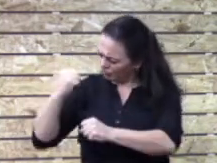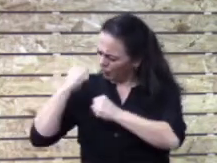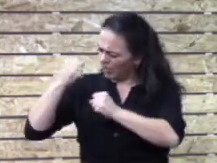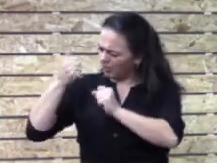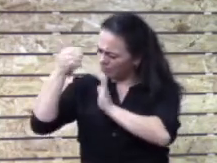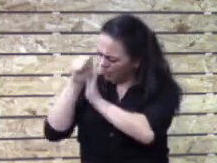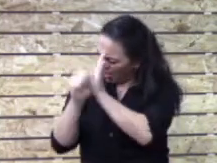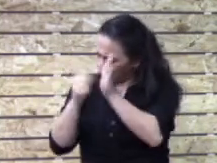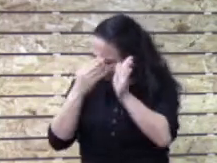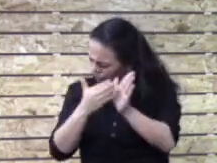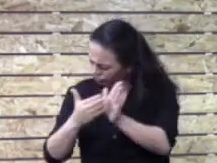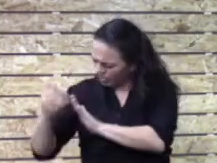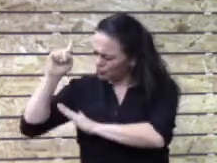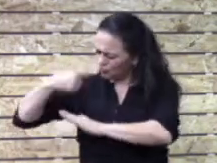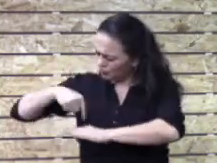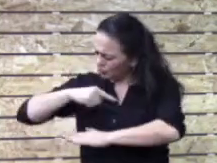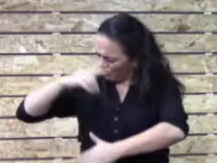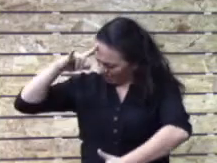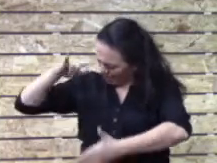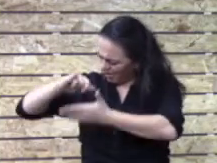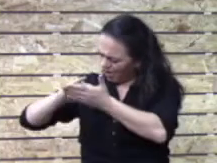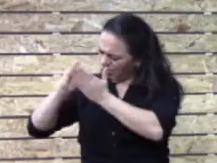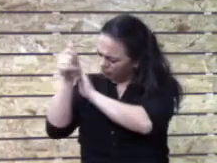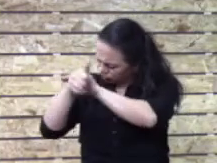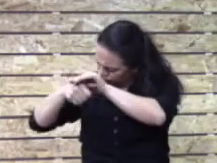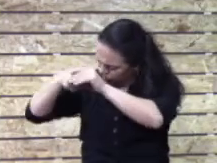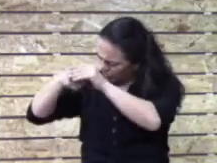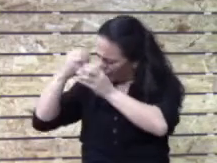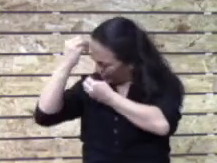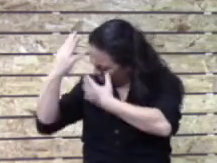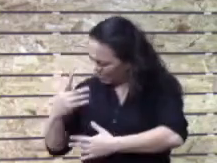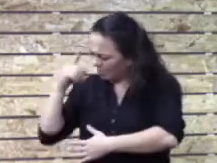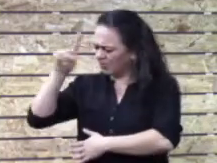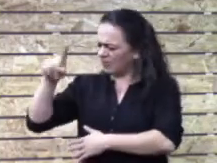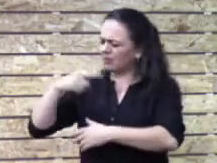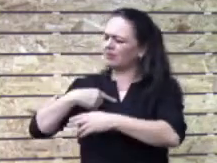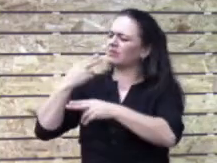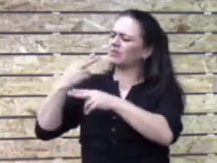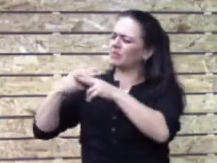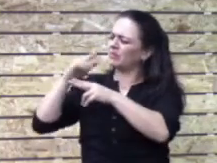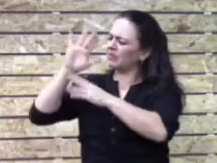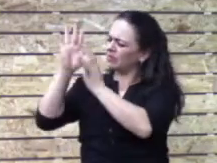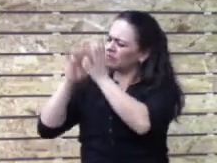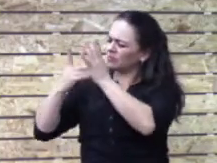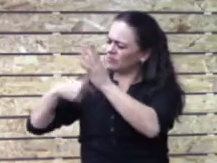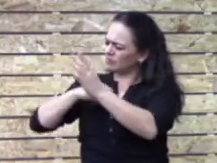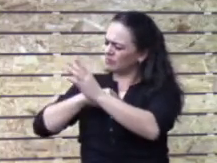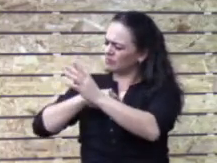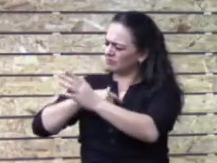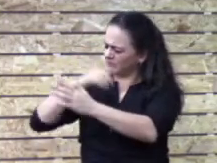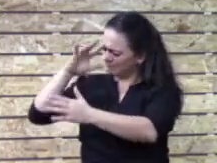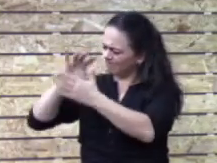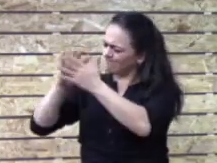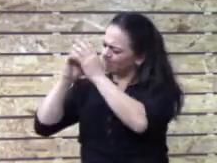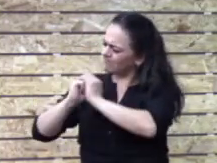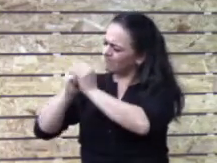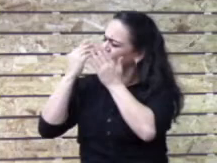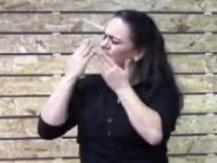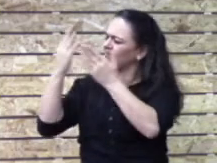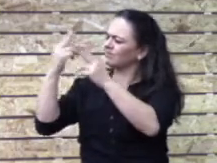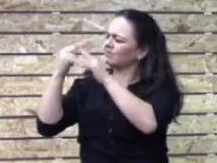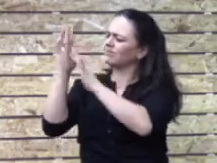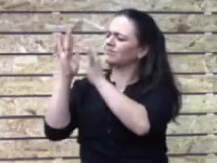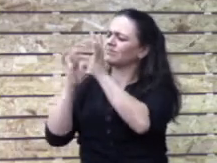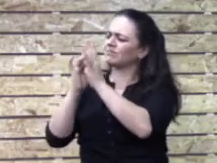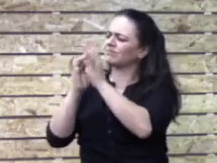tus propósitos. Te bendecimos y te adoramos en el nombre de Jesús, nuestro Señor. No sé si usted se ha preguntado